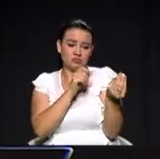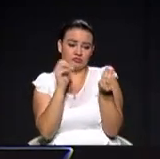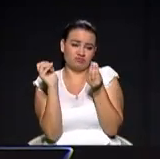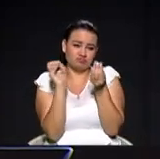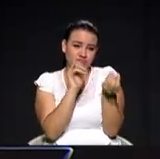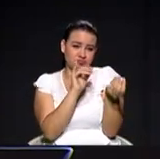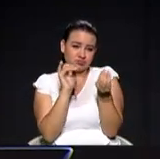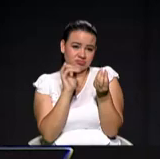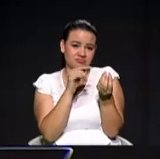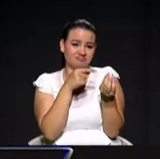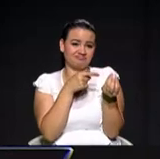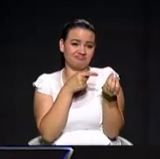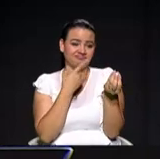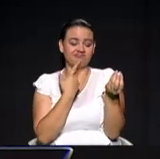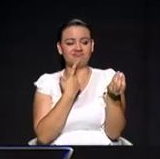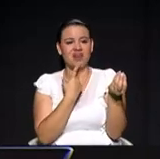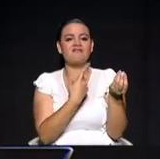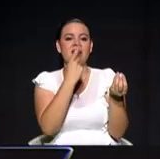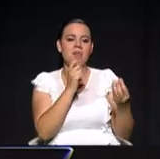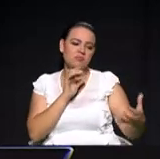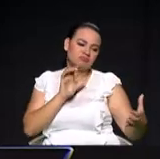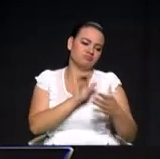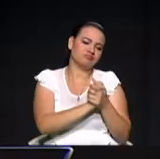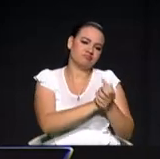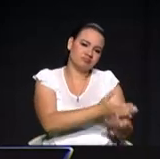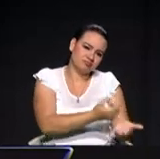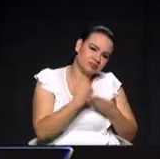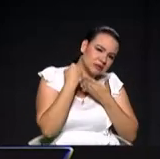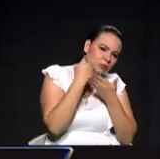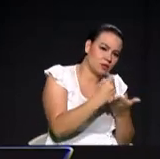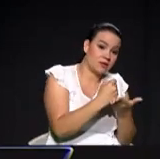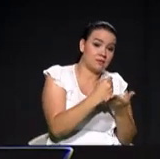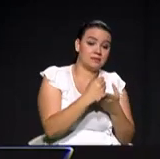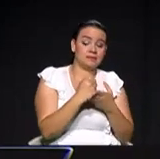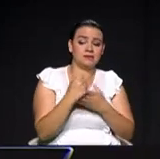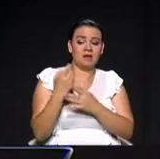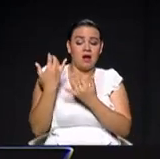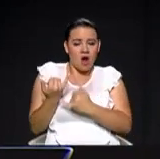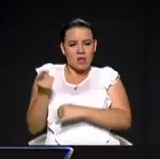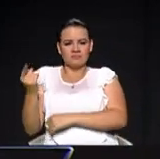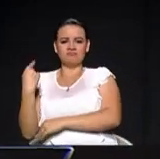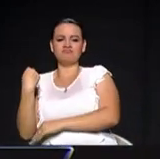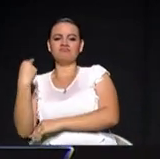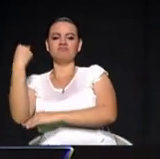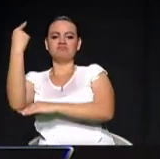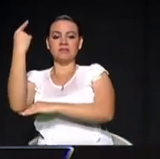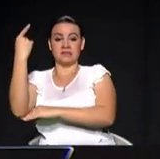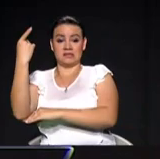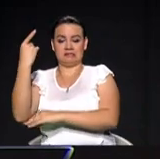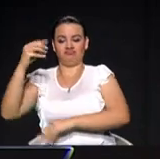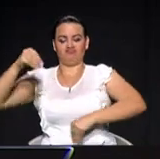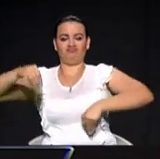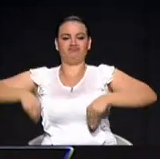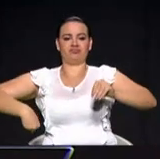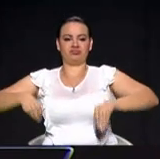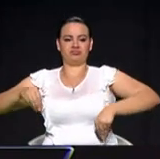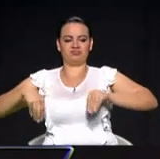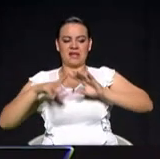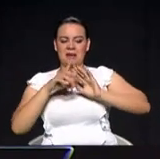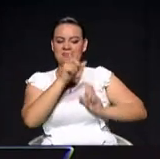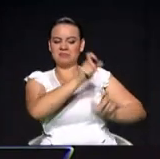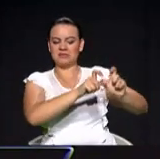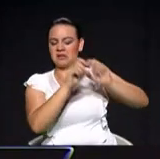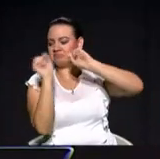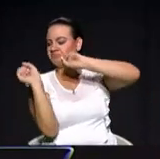política corrupta tenemos una política que ha desamparado a la gente realmente no soy para quien